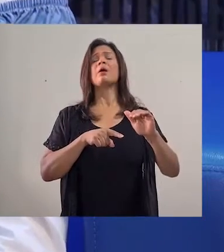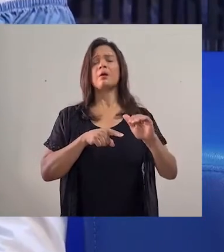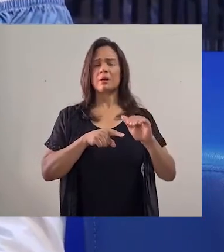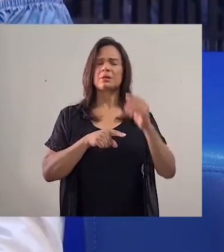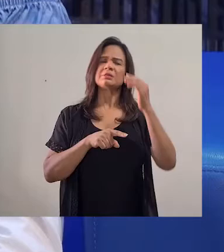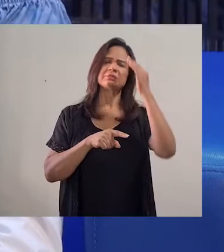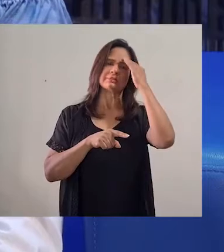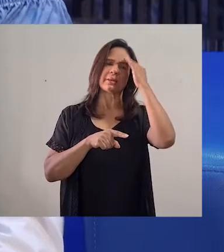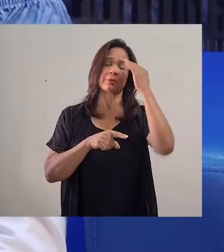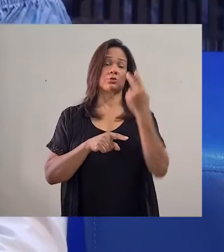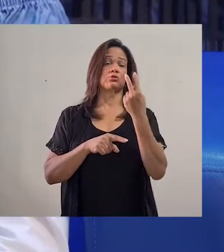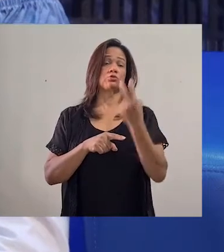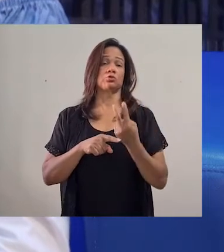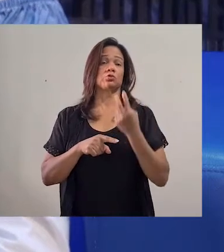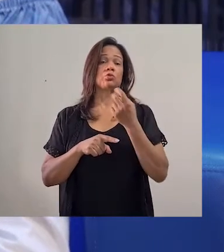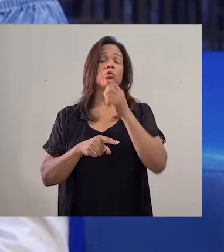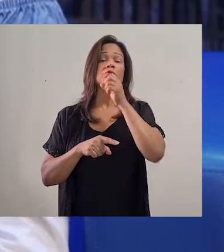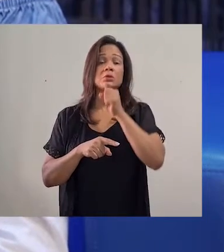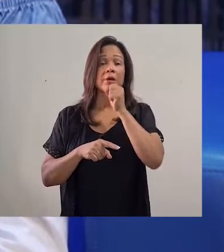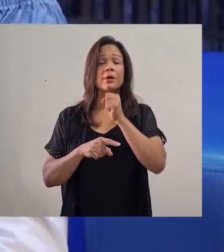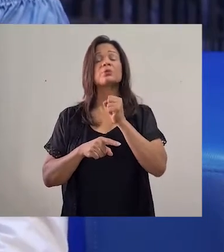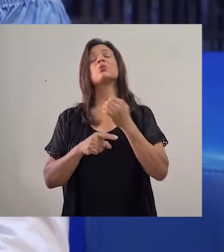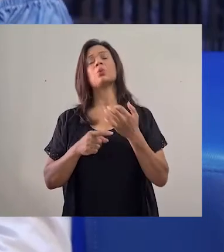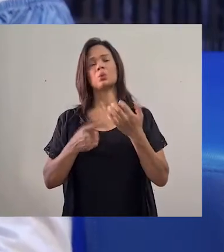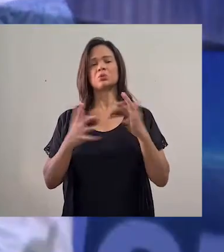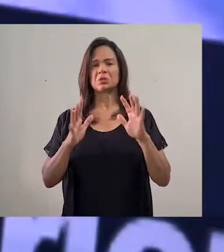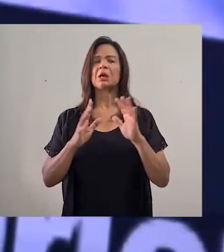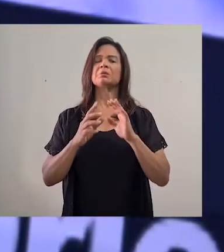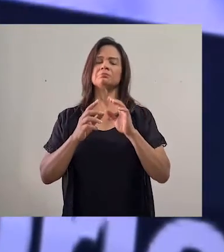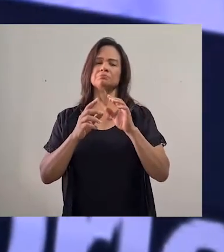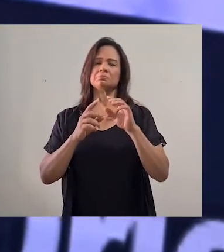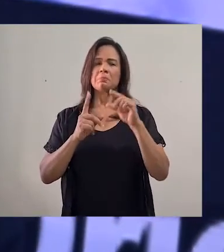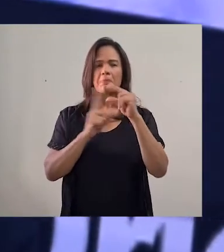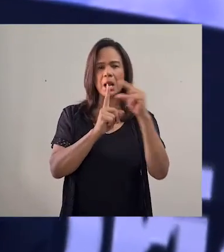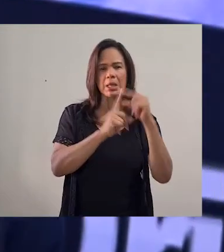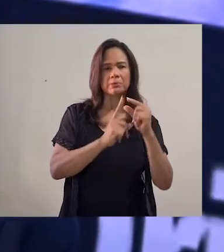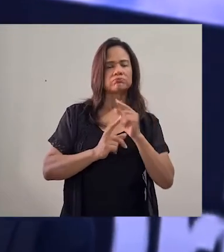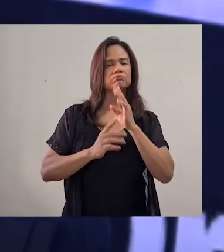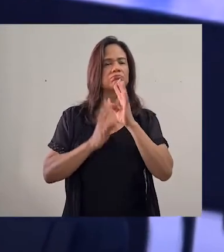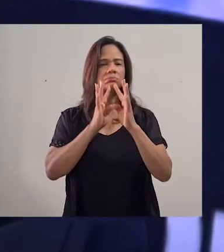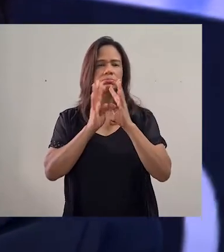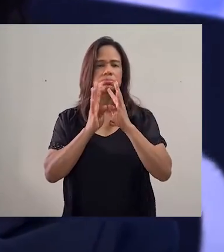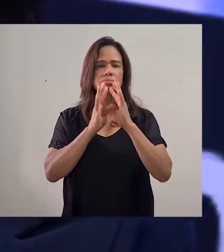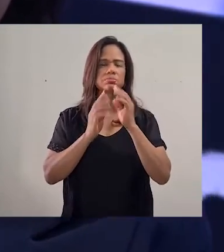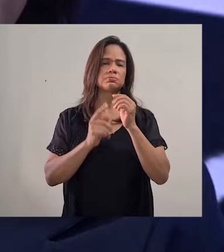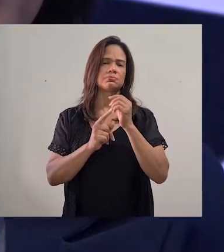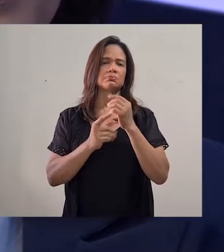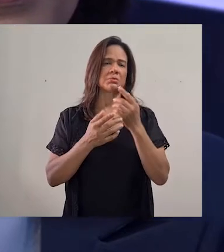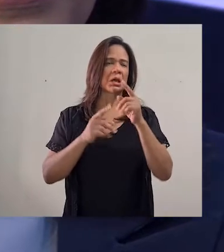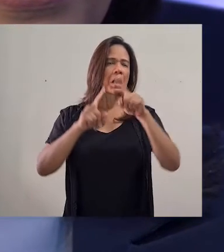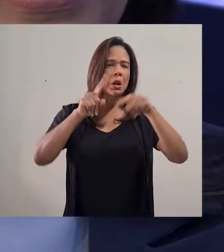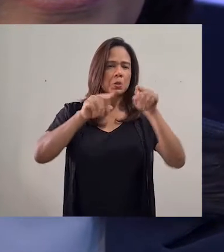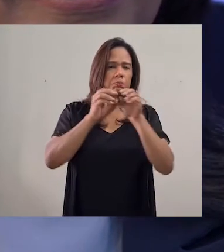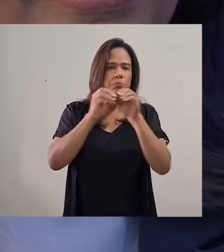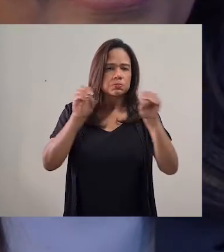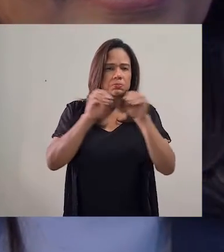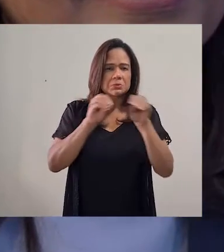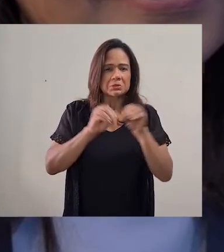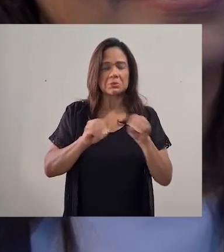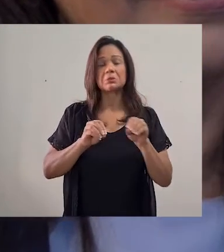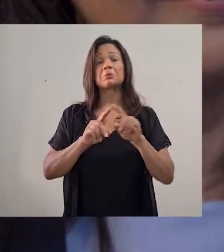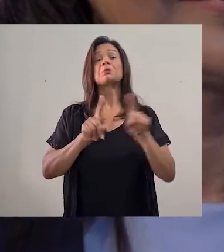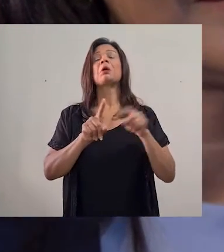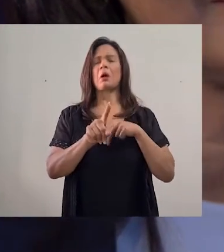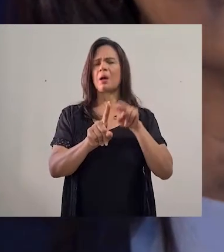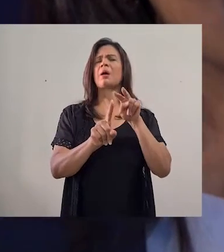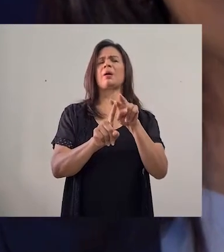sabemos que a partir, por ejemplo, de los 2 años, ya tiene una determinada cantidad de palabras que pueden decir, algunas oraciones